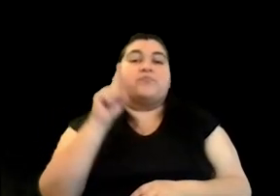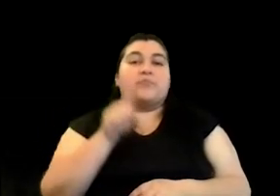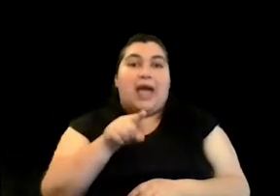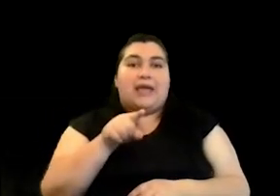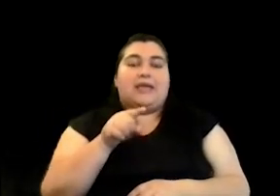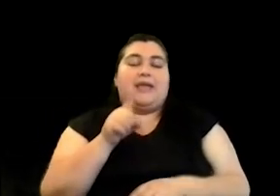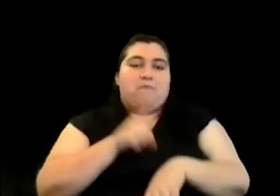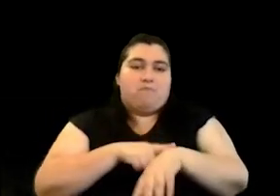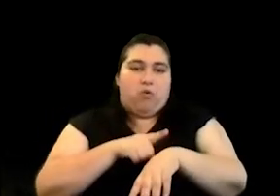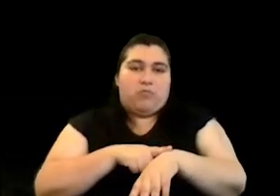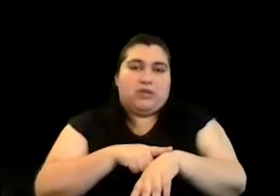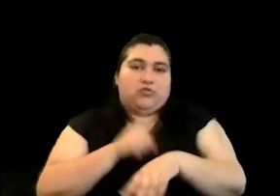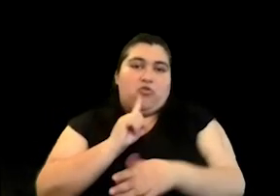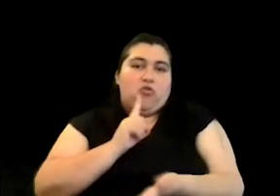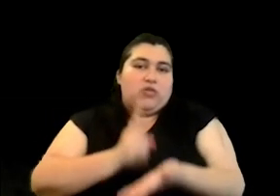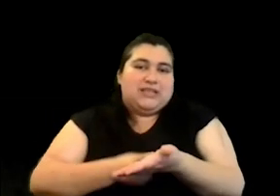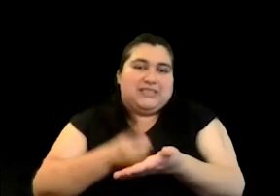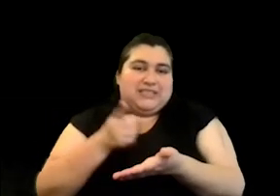el INDEC.